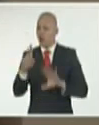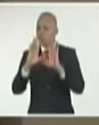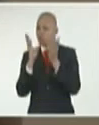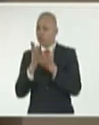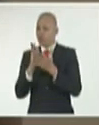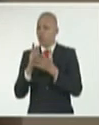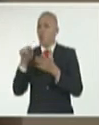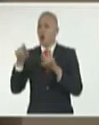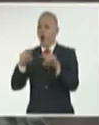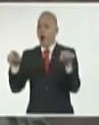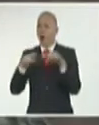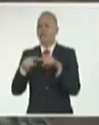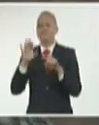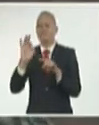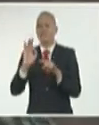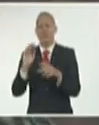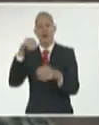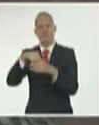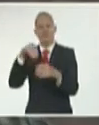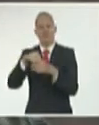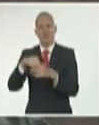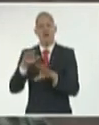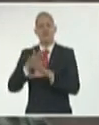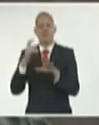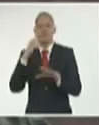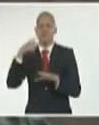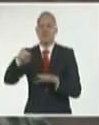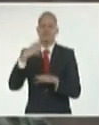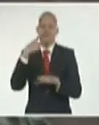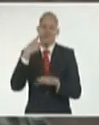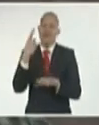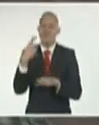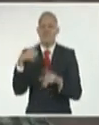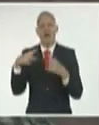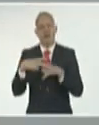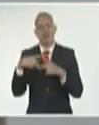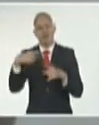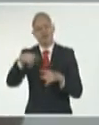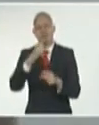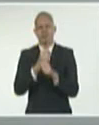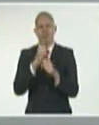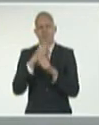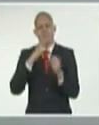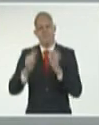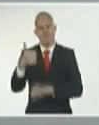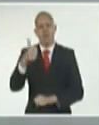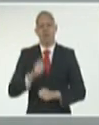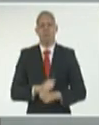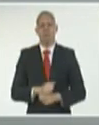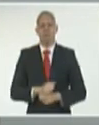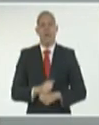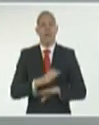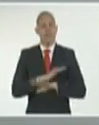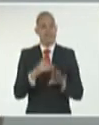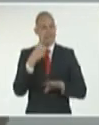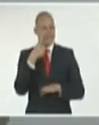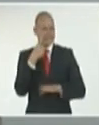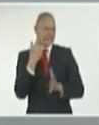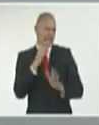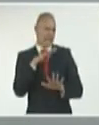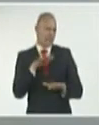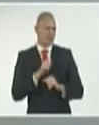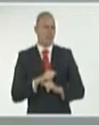Morales Ojeda, insistió en la necesidad de perfeccionar la labor de la organización. Nosotros identifiquemos qué nos toca hacer a